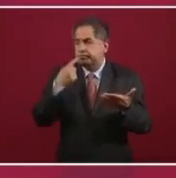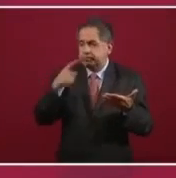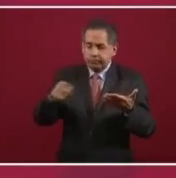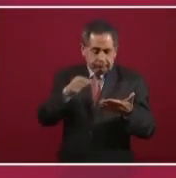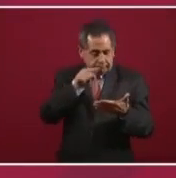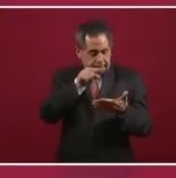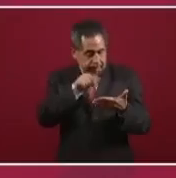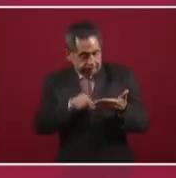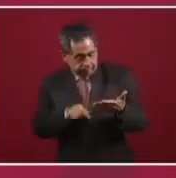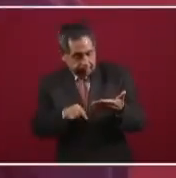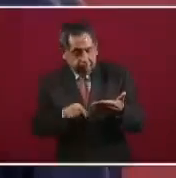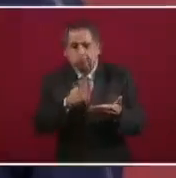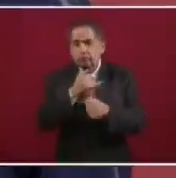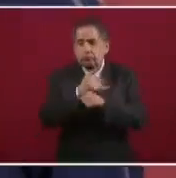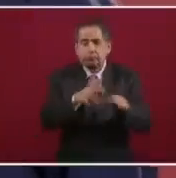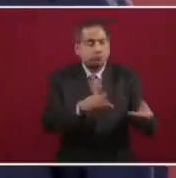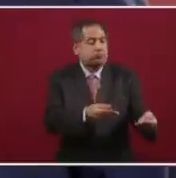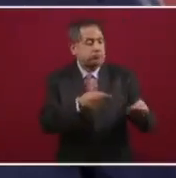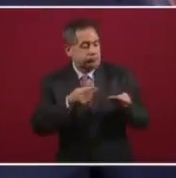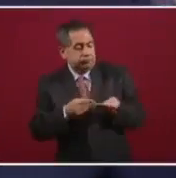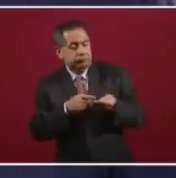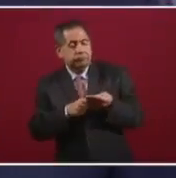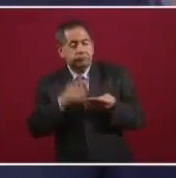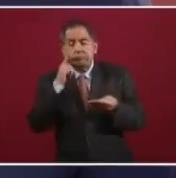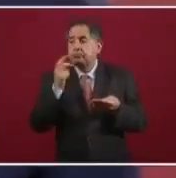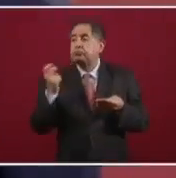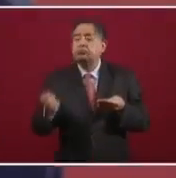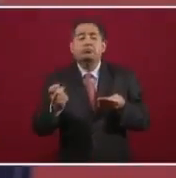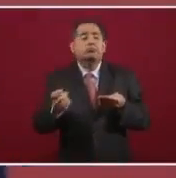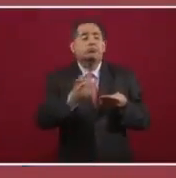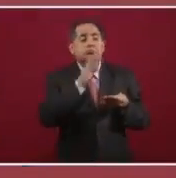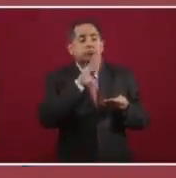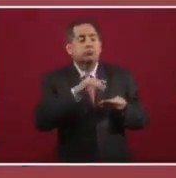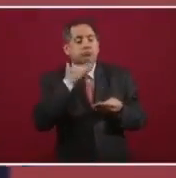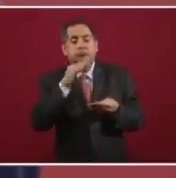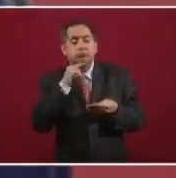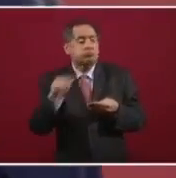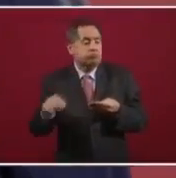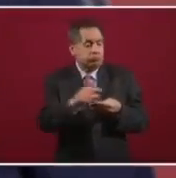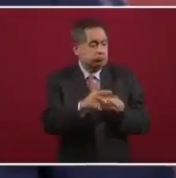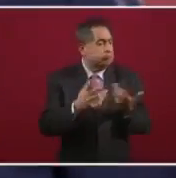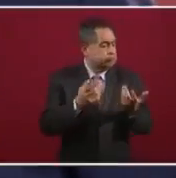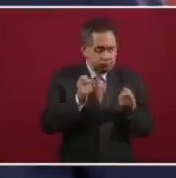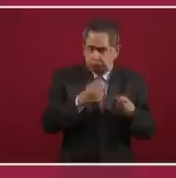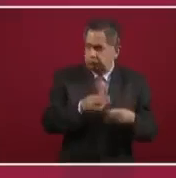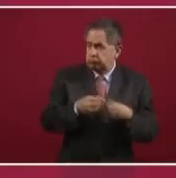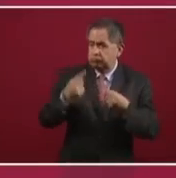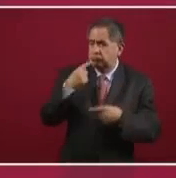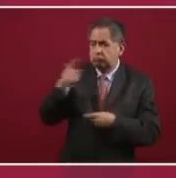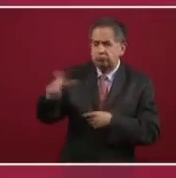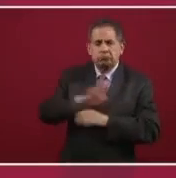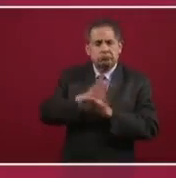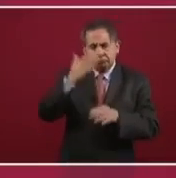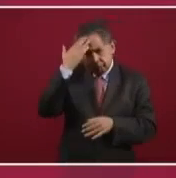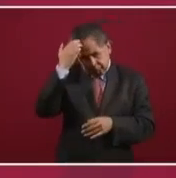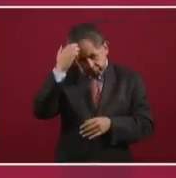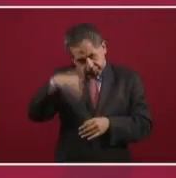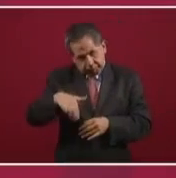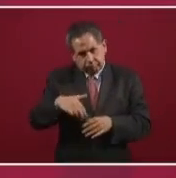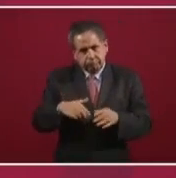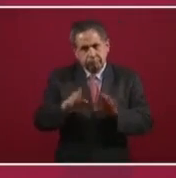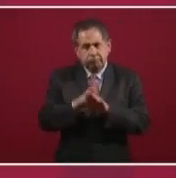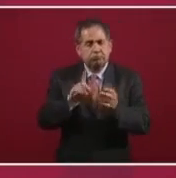denuncias o informes sobre presuntos casos de corrupción. Ya saben que